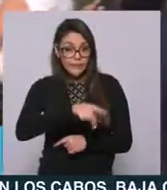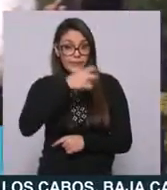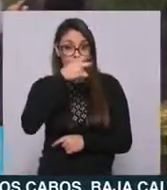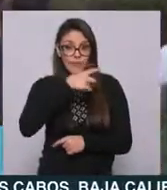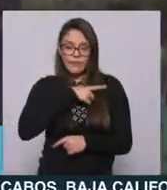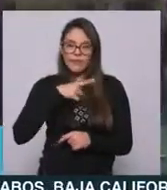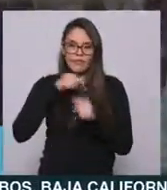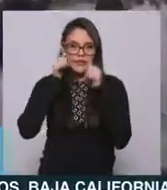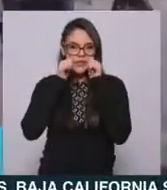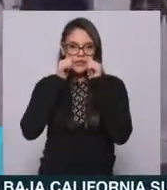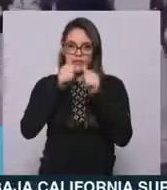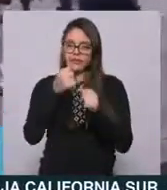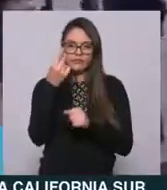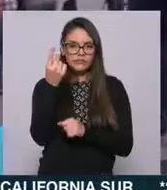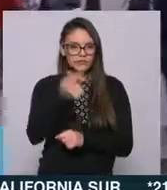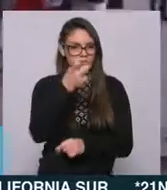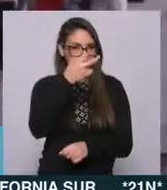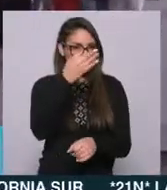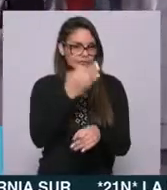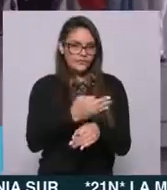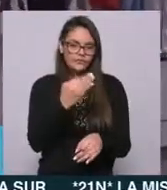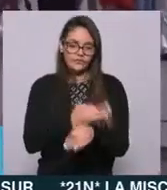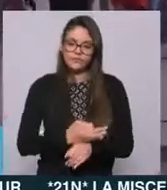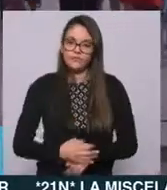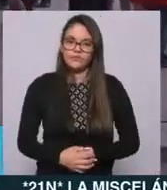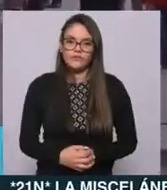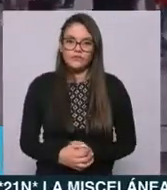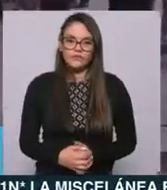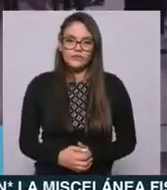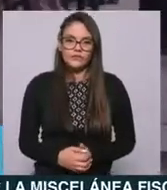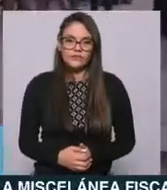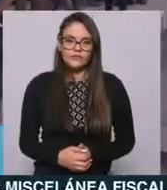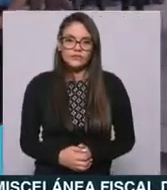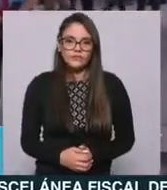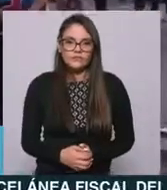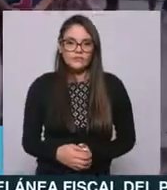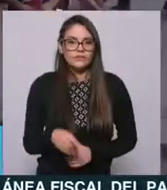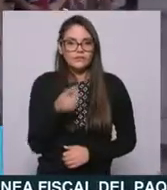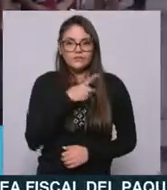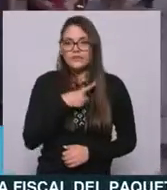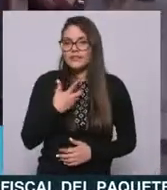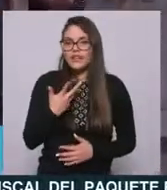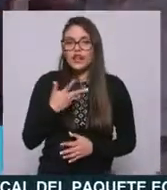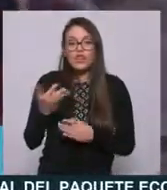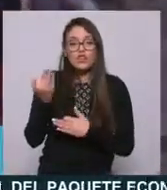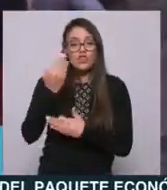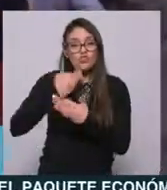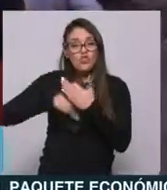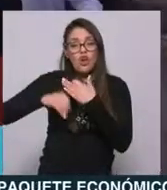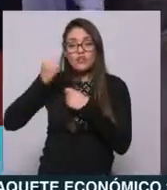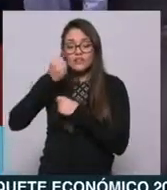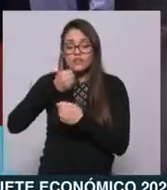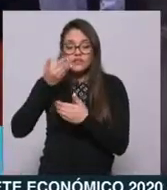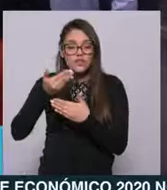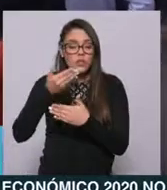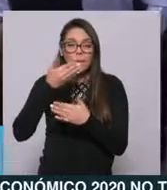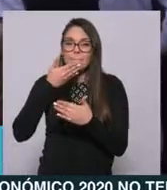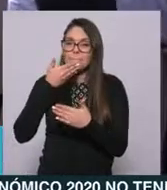que se atiendan en forma inmediata. Es decir, tenemos que tener todo el servicio funcionando al 100%, pero